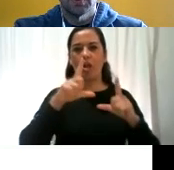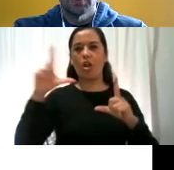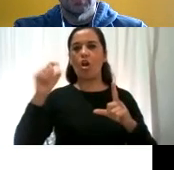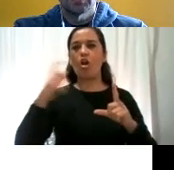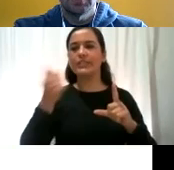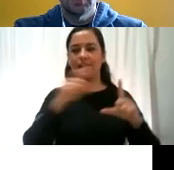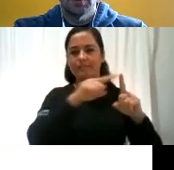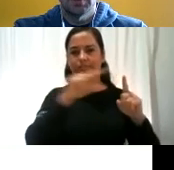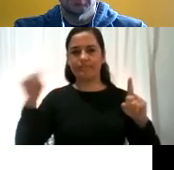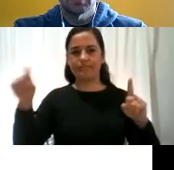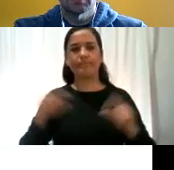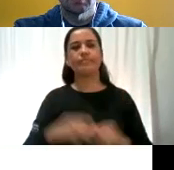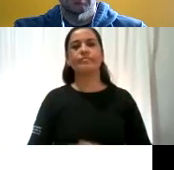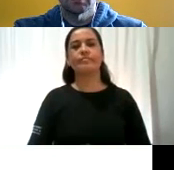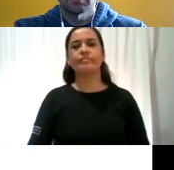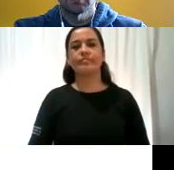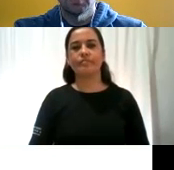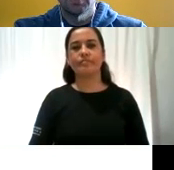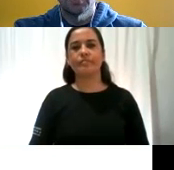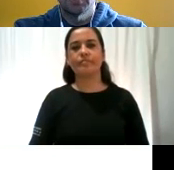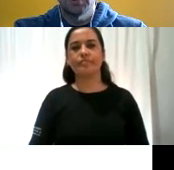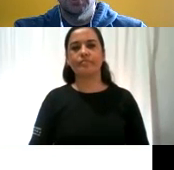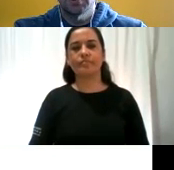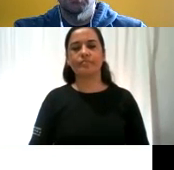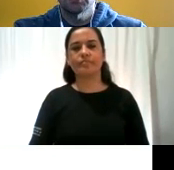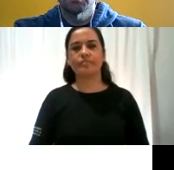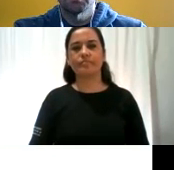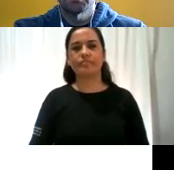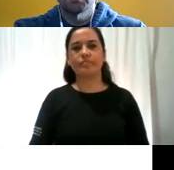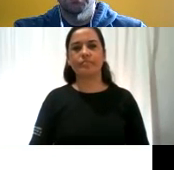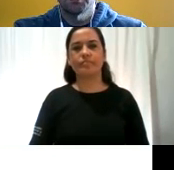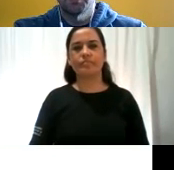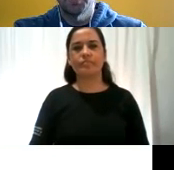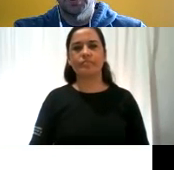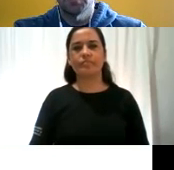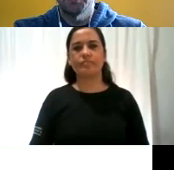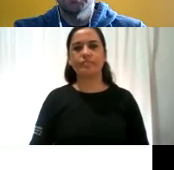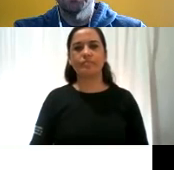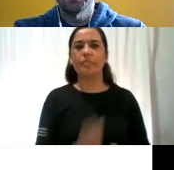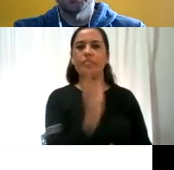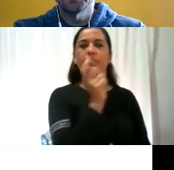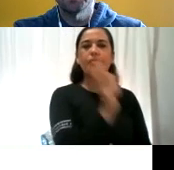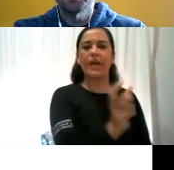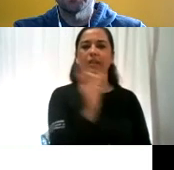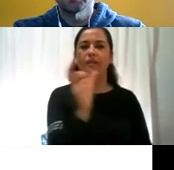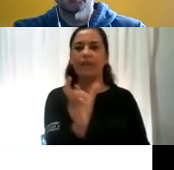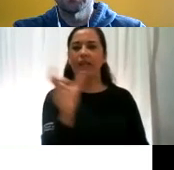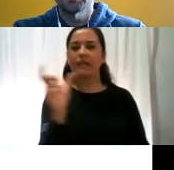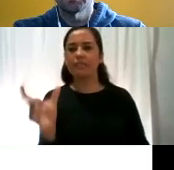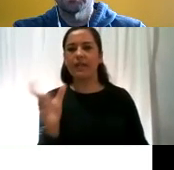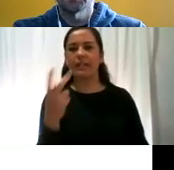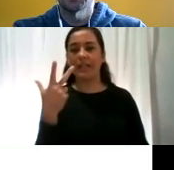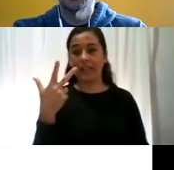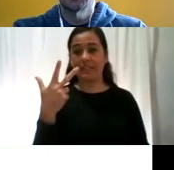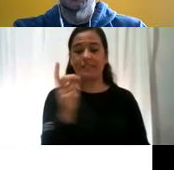¿sí? En 3 tramos, por ejemplo,